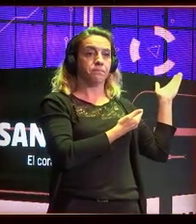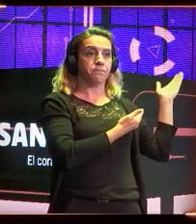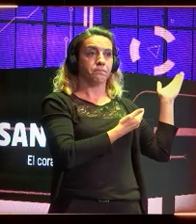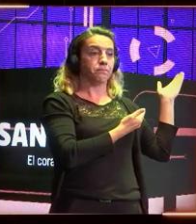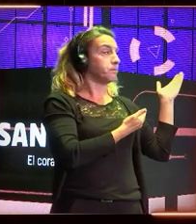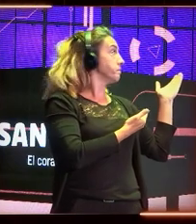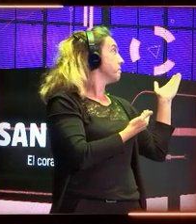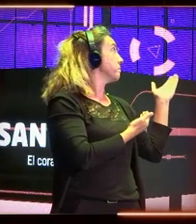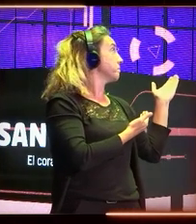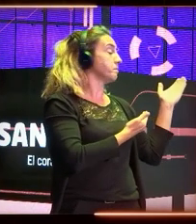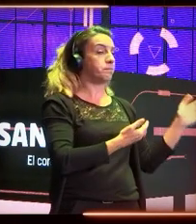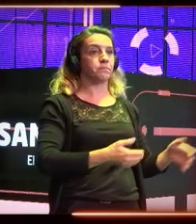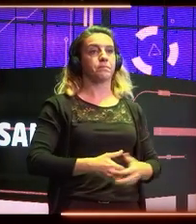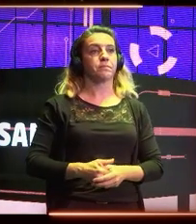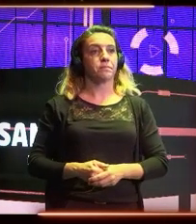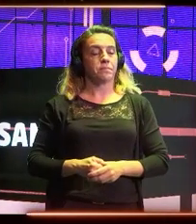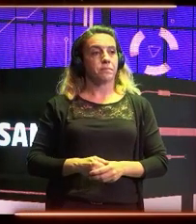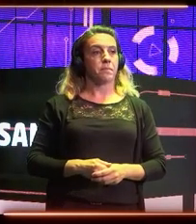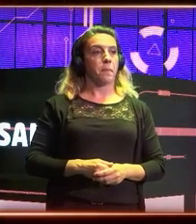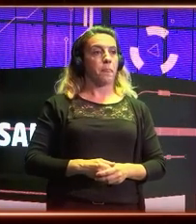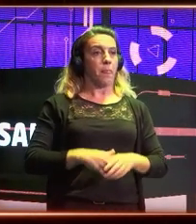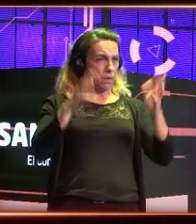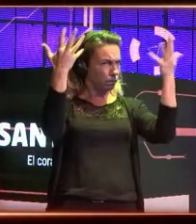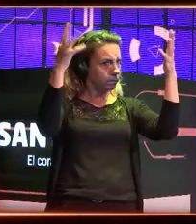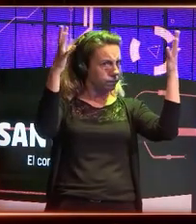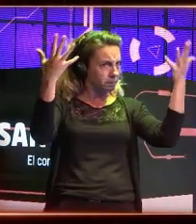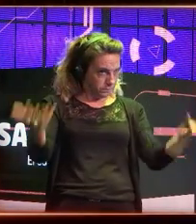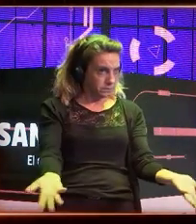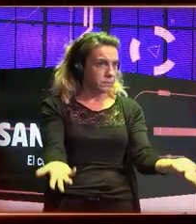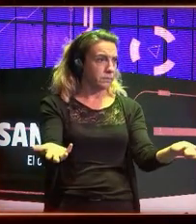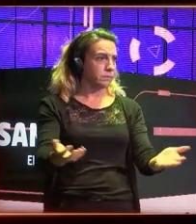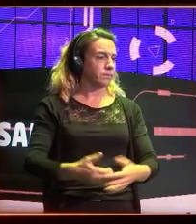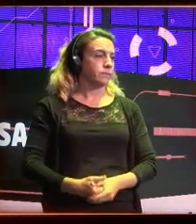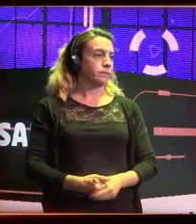do 1 un aplauso